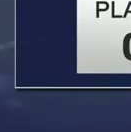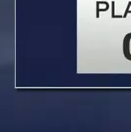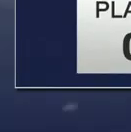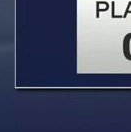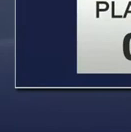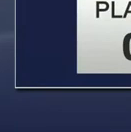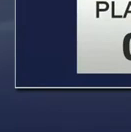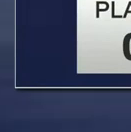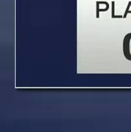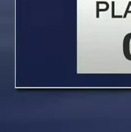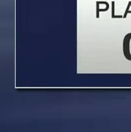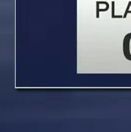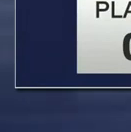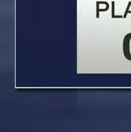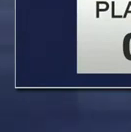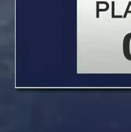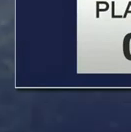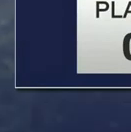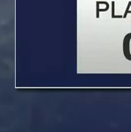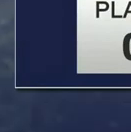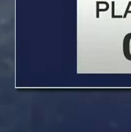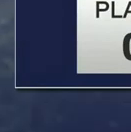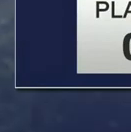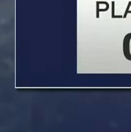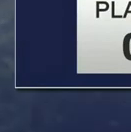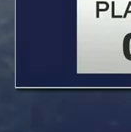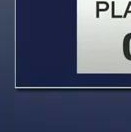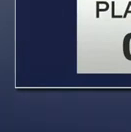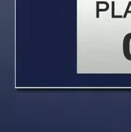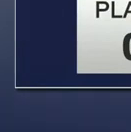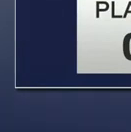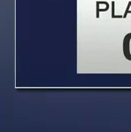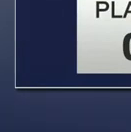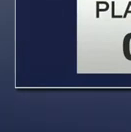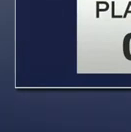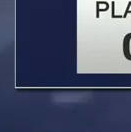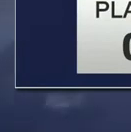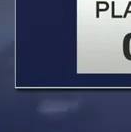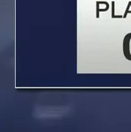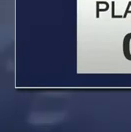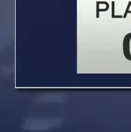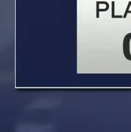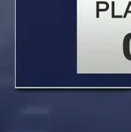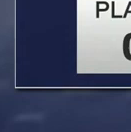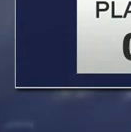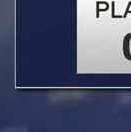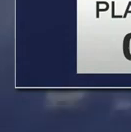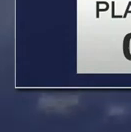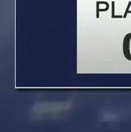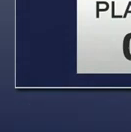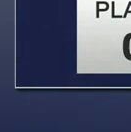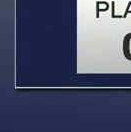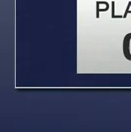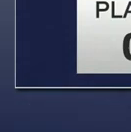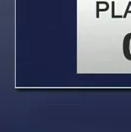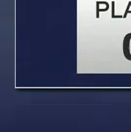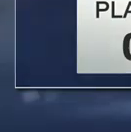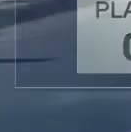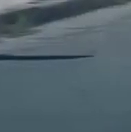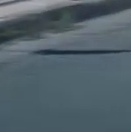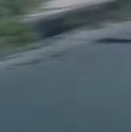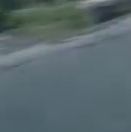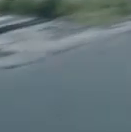de circulación vehicular para este día viernes rige para los vehículos con placa terminada en 0, 2, 4, 6 y